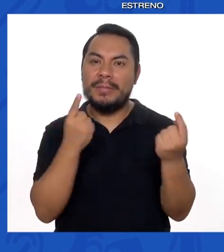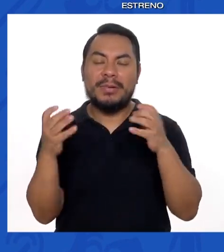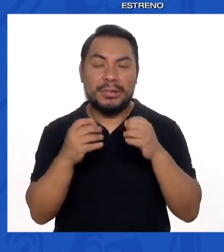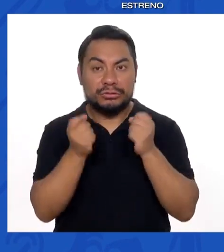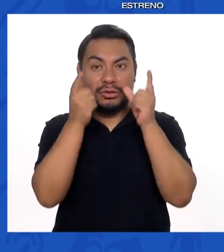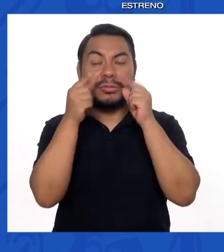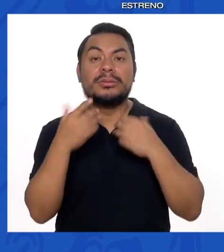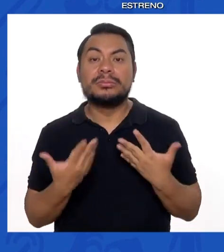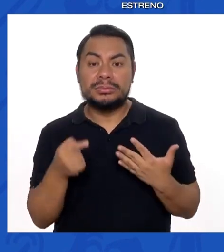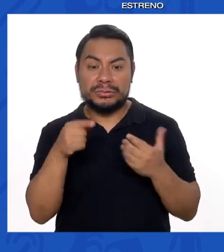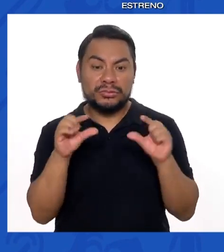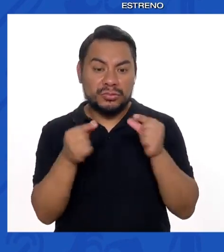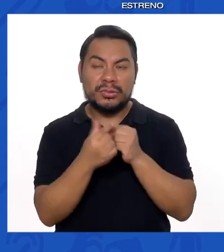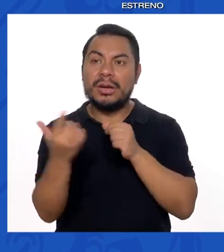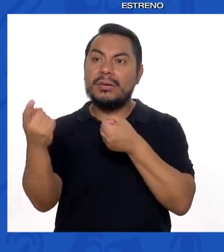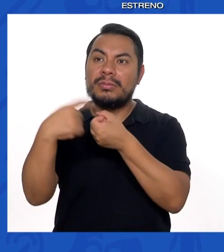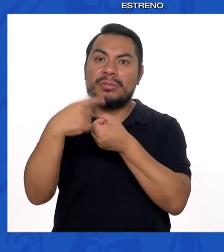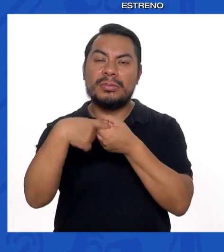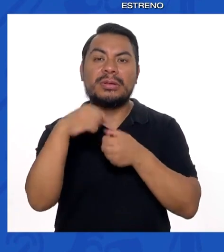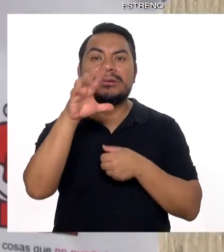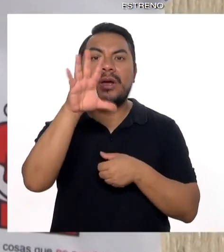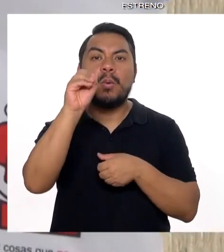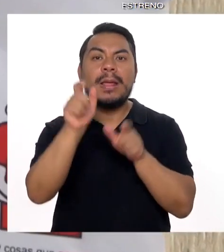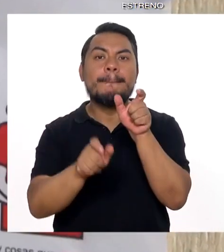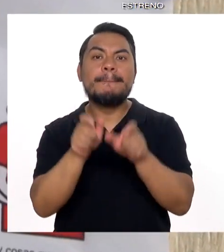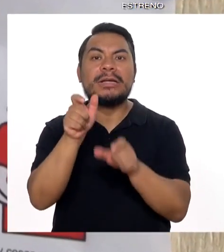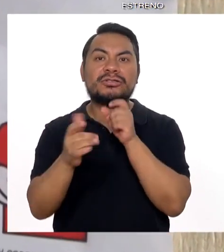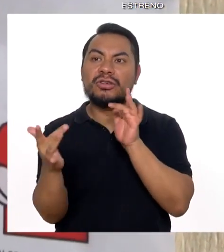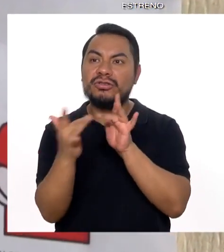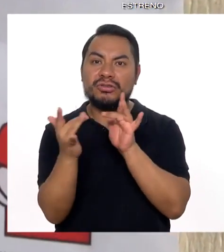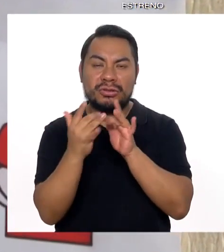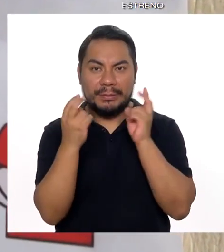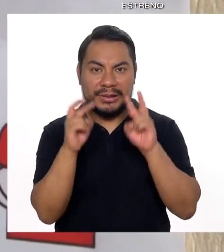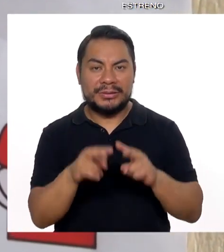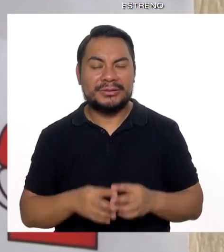sorpresa que se conectaron como 50 personas.